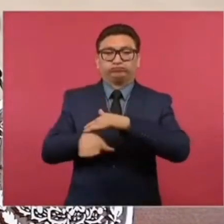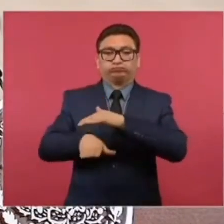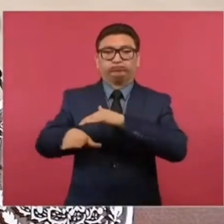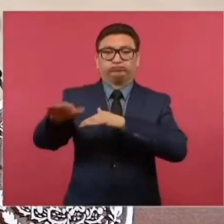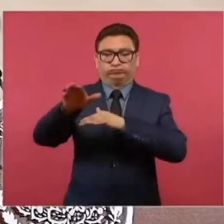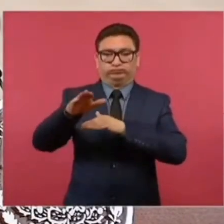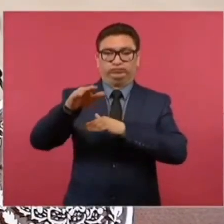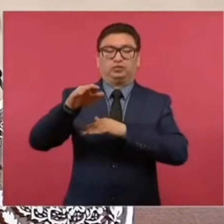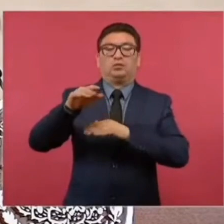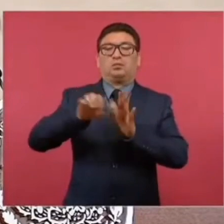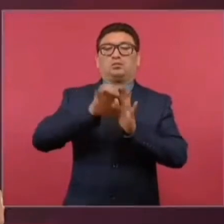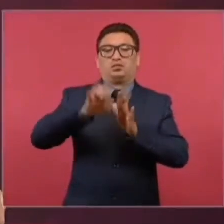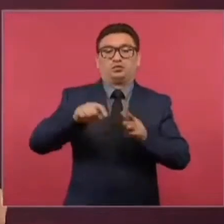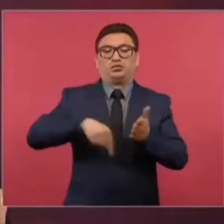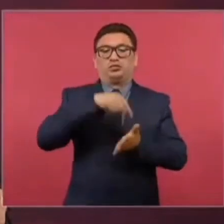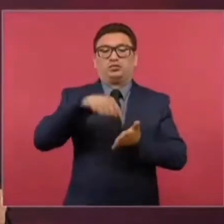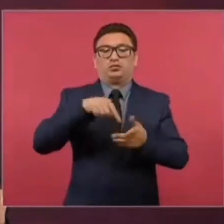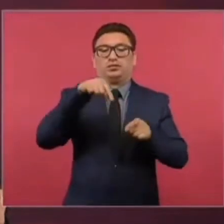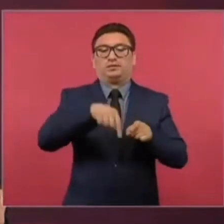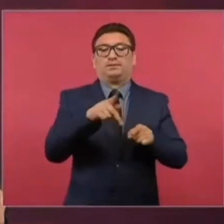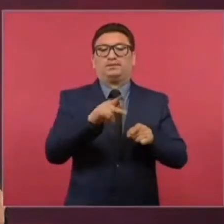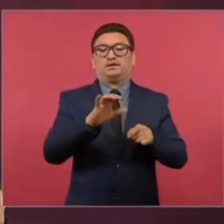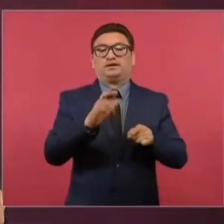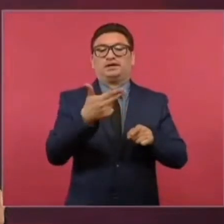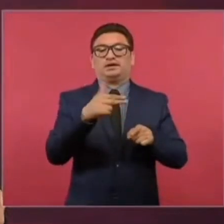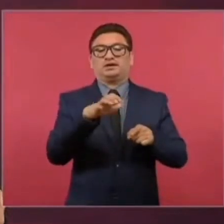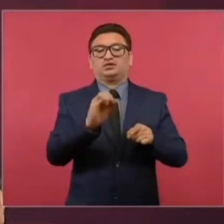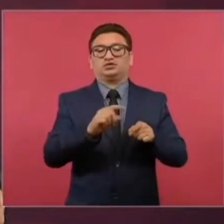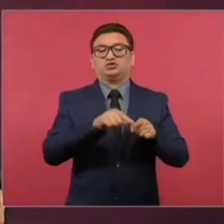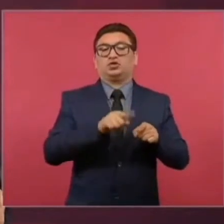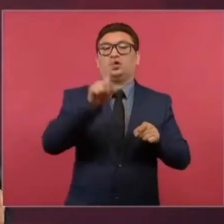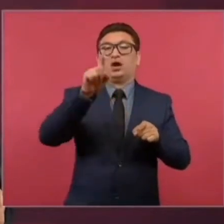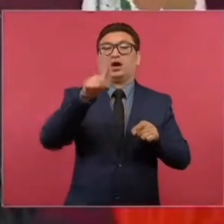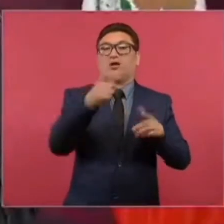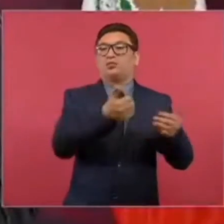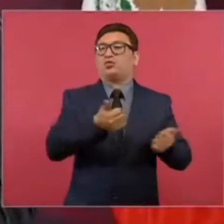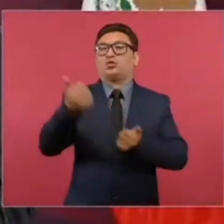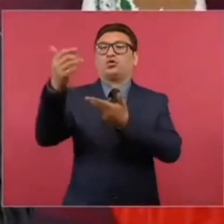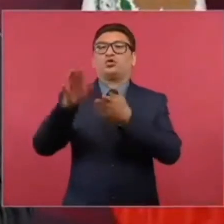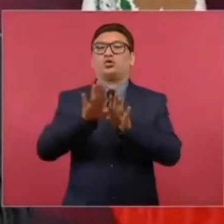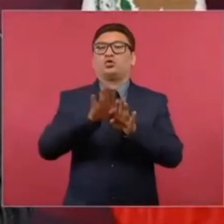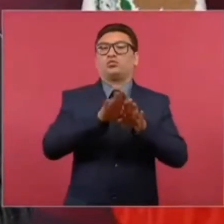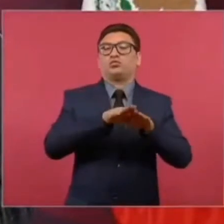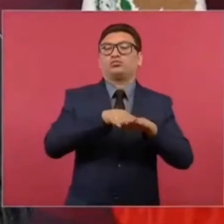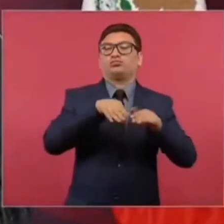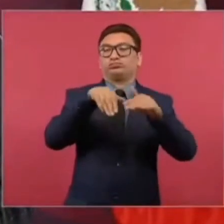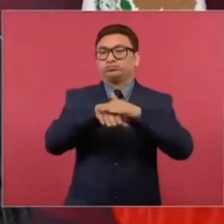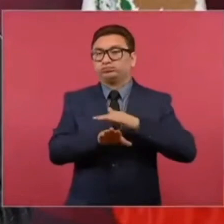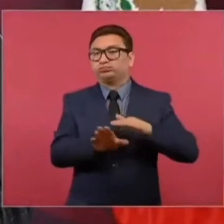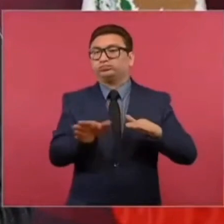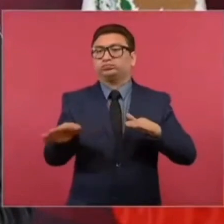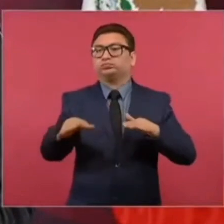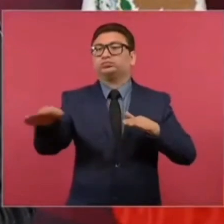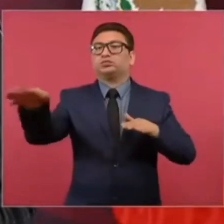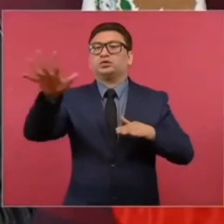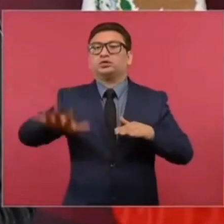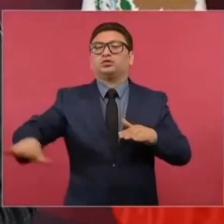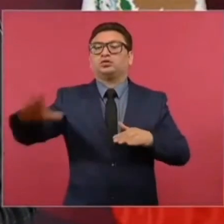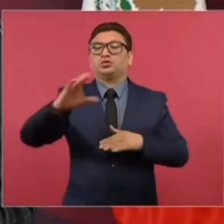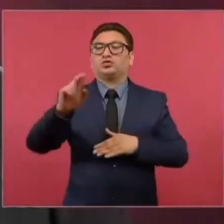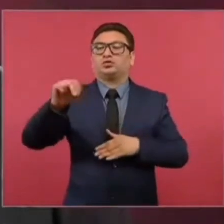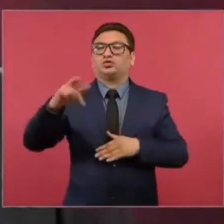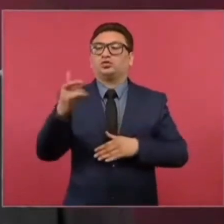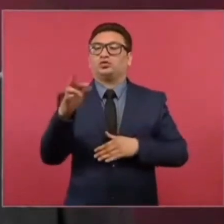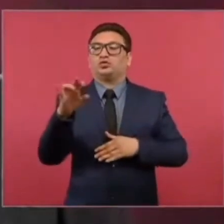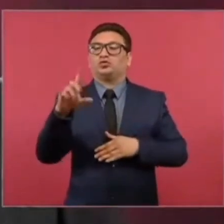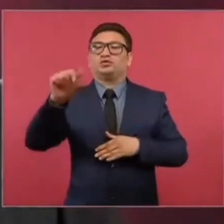ahí de Picacho se lleva el agua al municipio de Concordia.